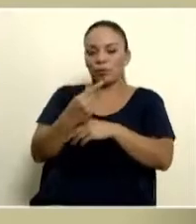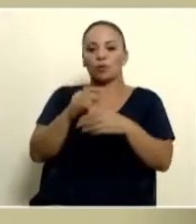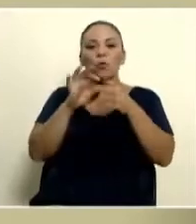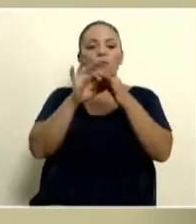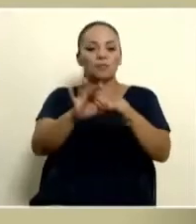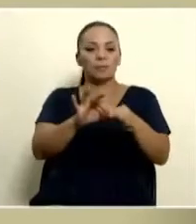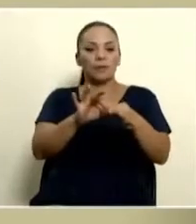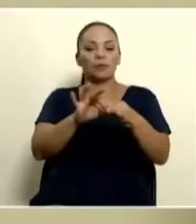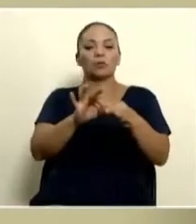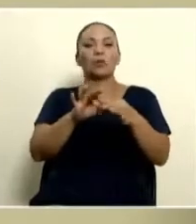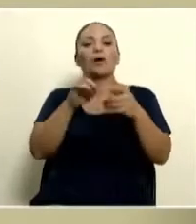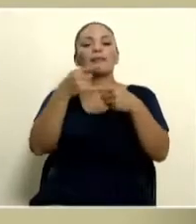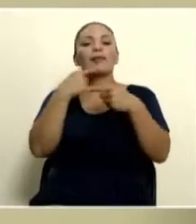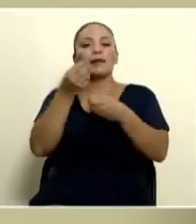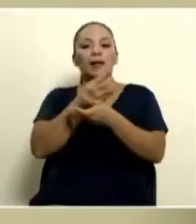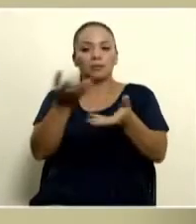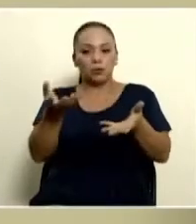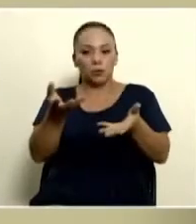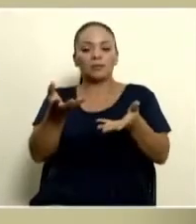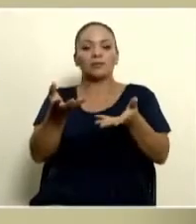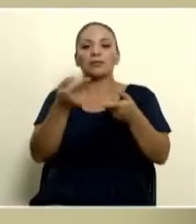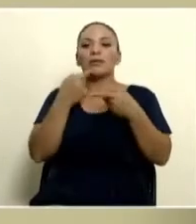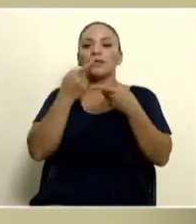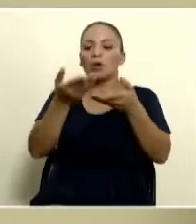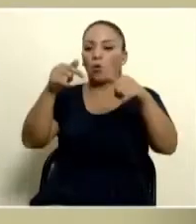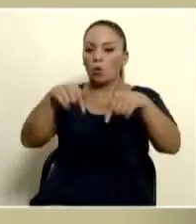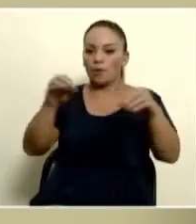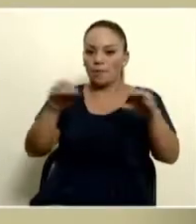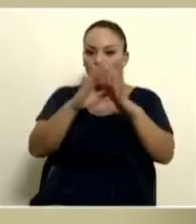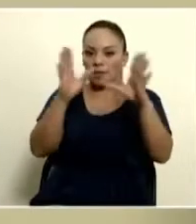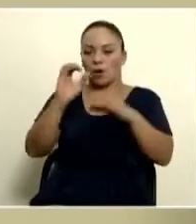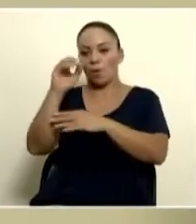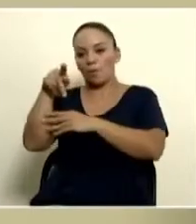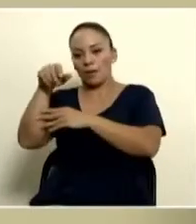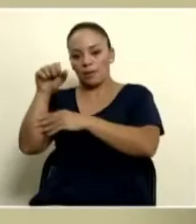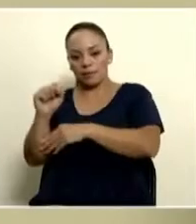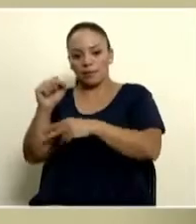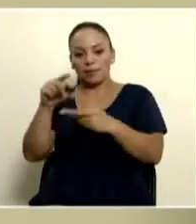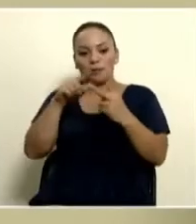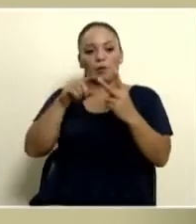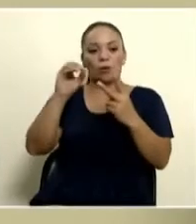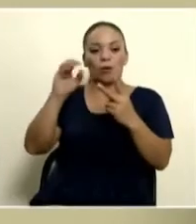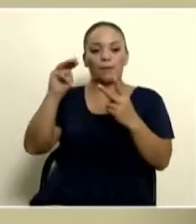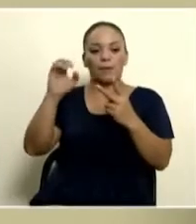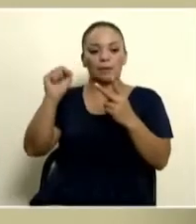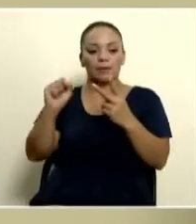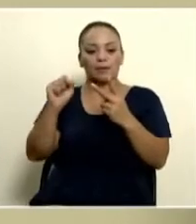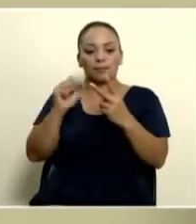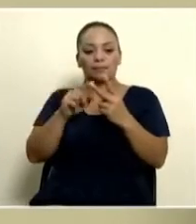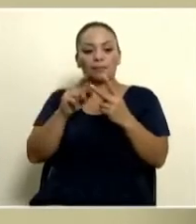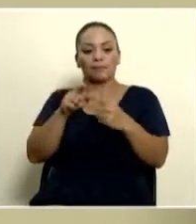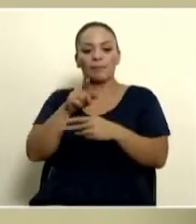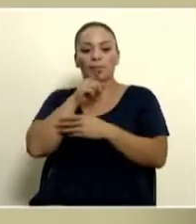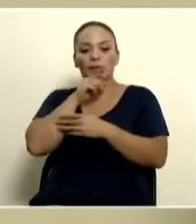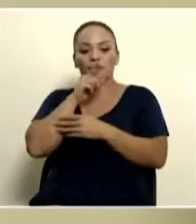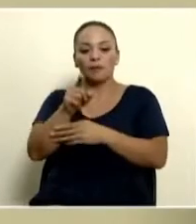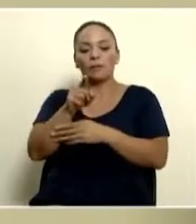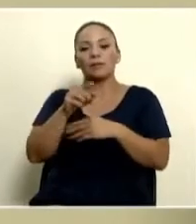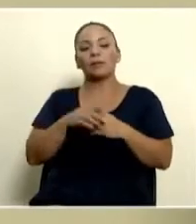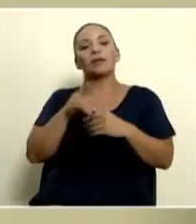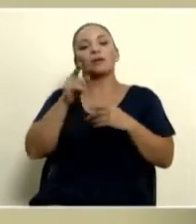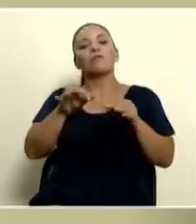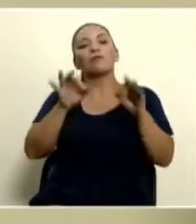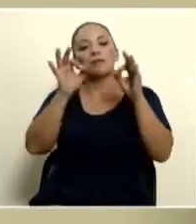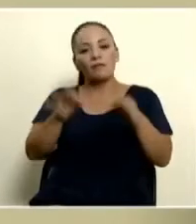con respecto a las declaraciones que se dieron hoy en la mañana de la OPS y la OMS, que realmente